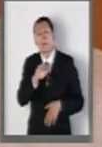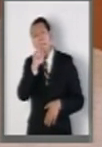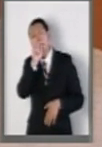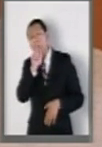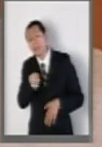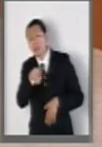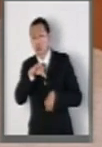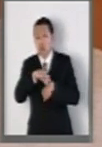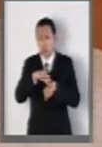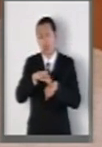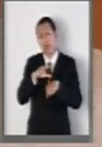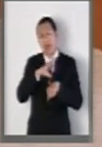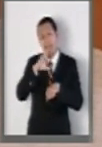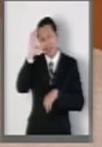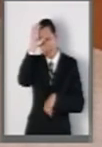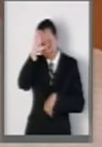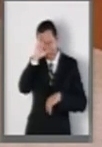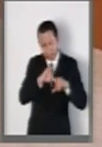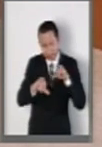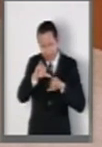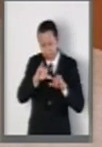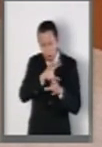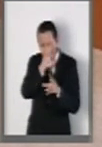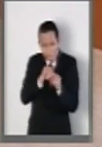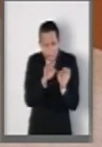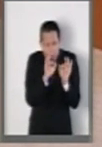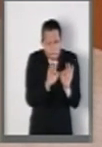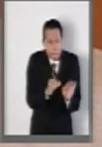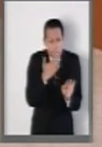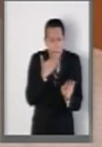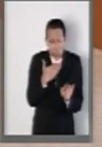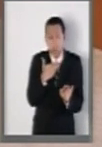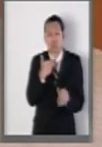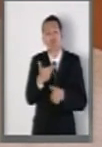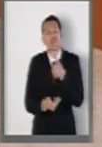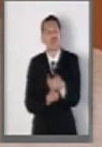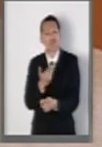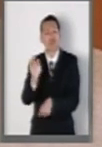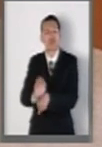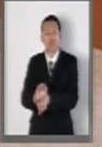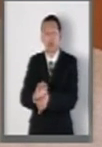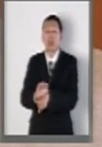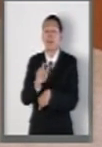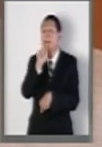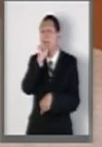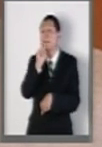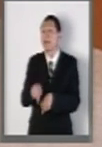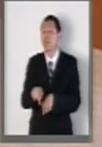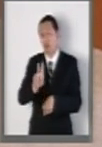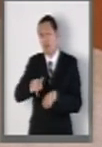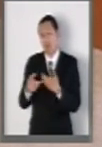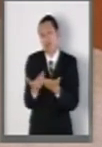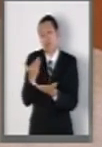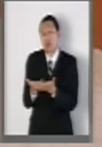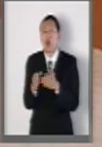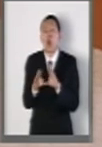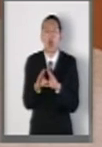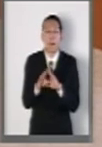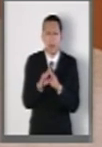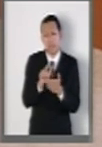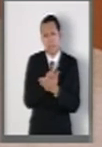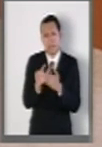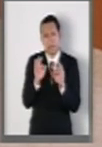científicamente. Entonces, como ven, compañeros, es una iniciativa en donde muy pulcra, en donde podemos